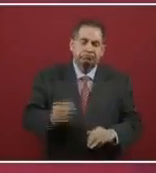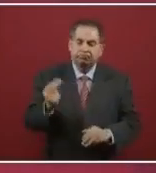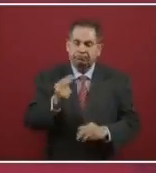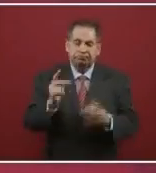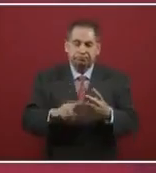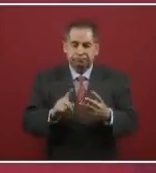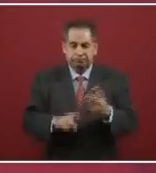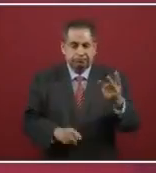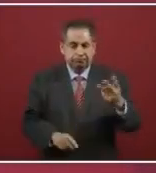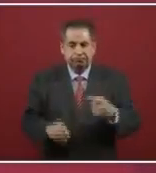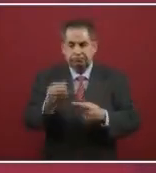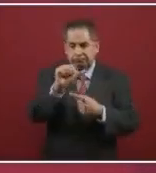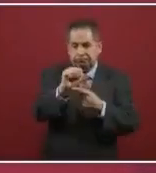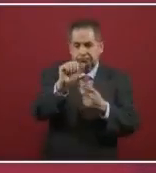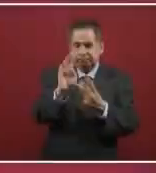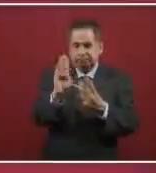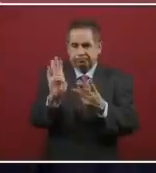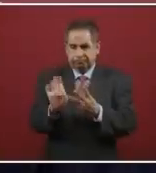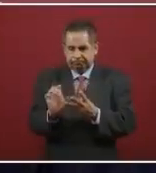El ABC.